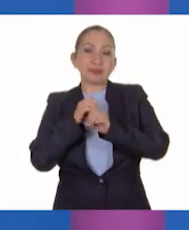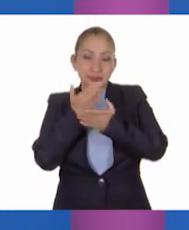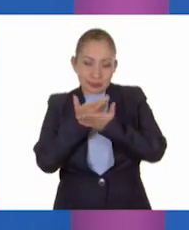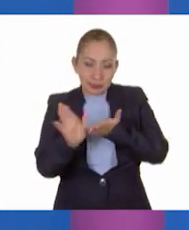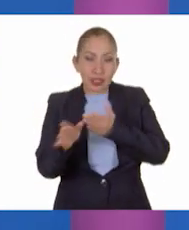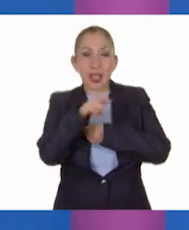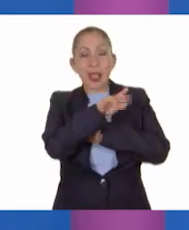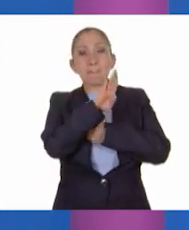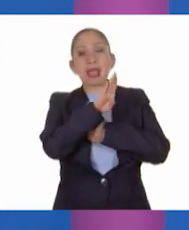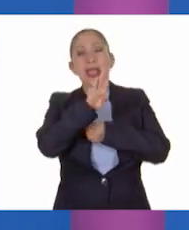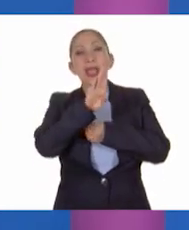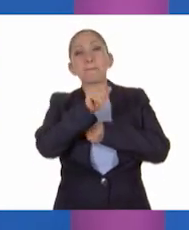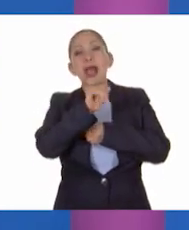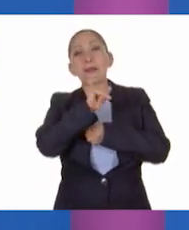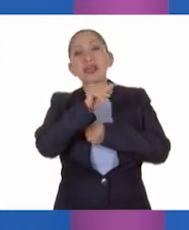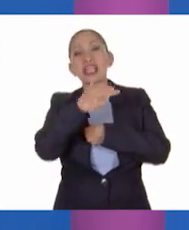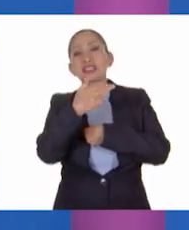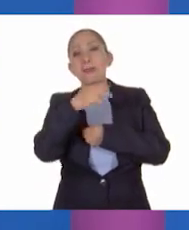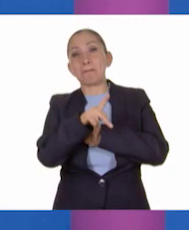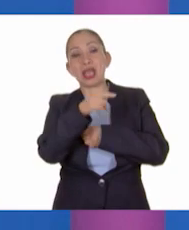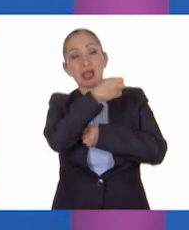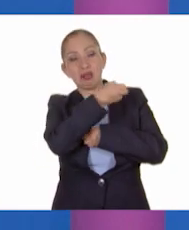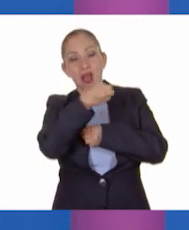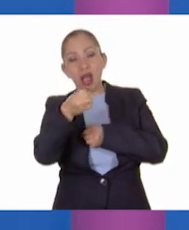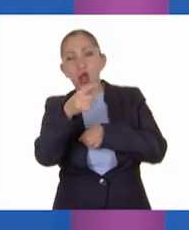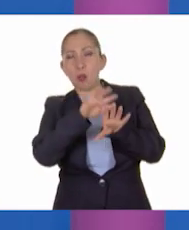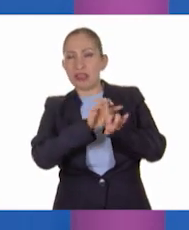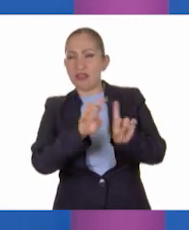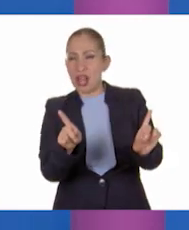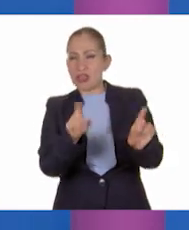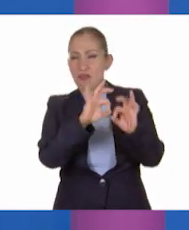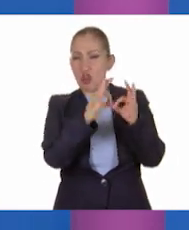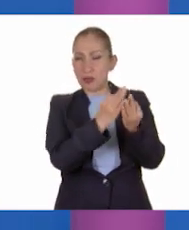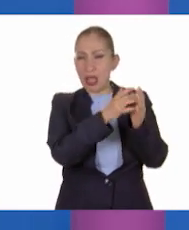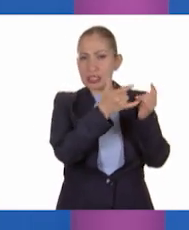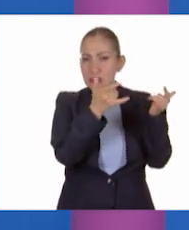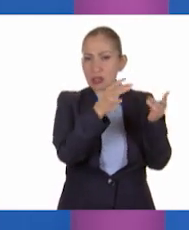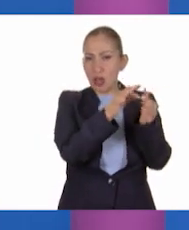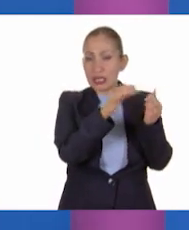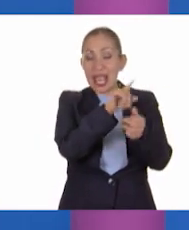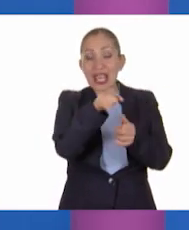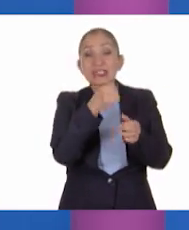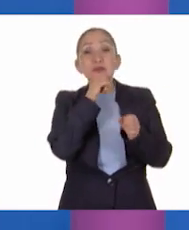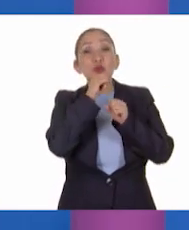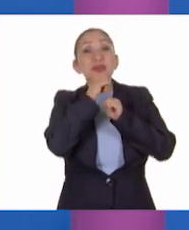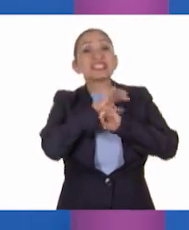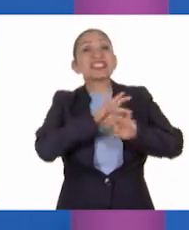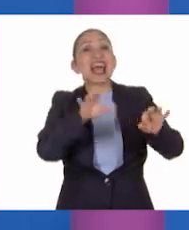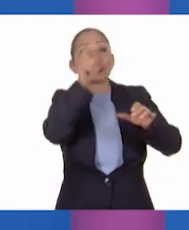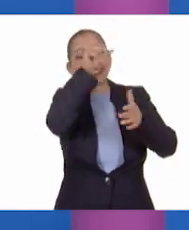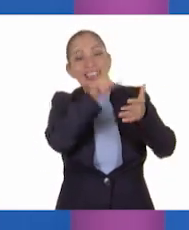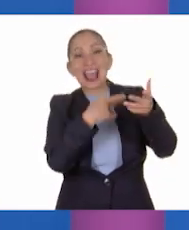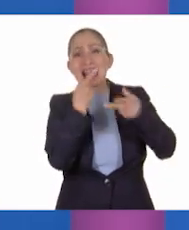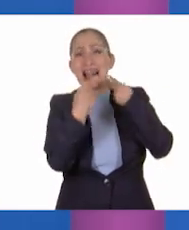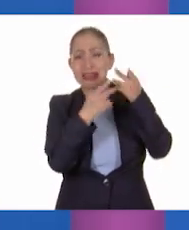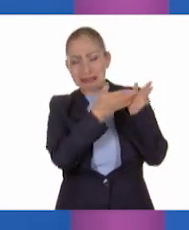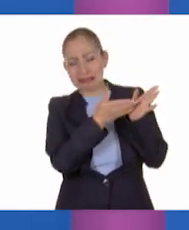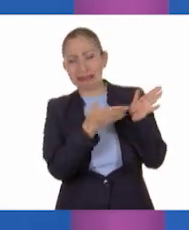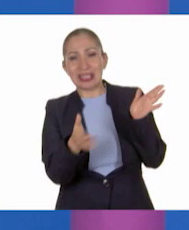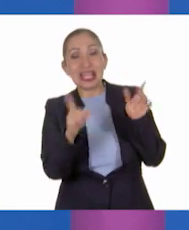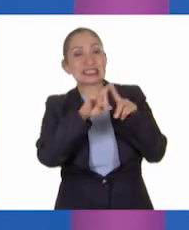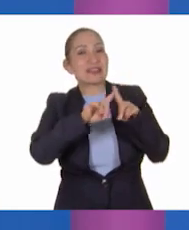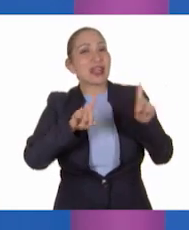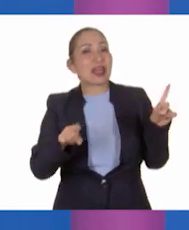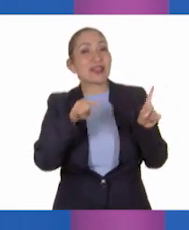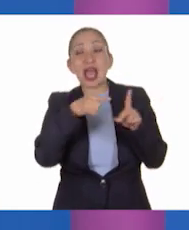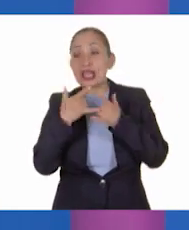parte, en Baby HP la estructura es un poco diferente, pues posee la de un anuncio publicitario. Y quizá la principal diferencia